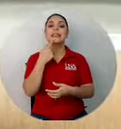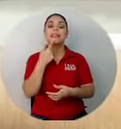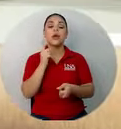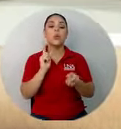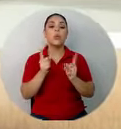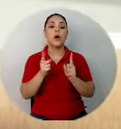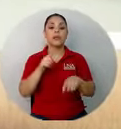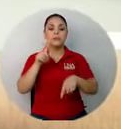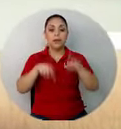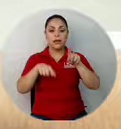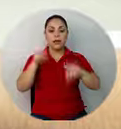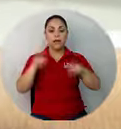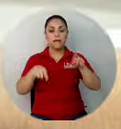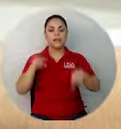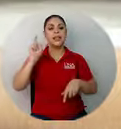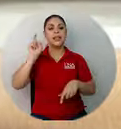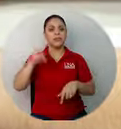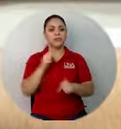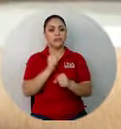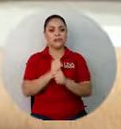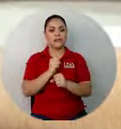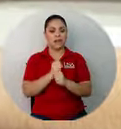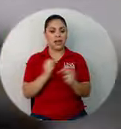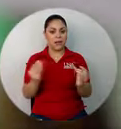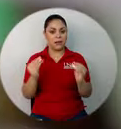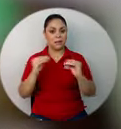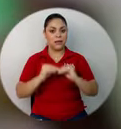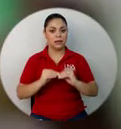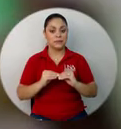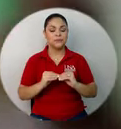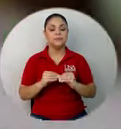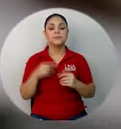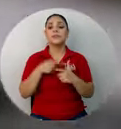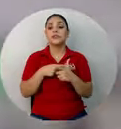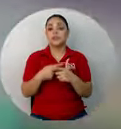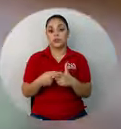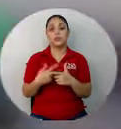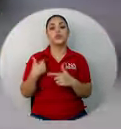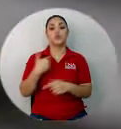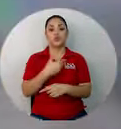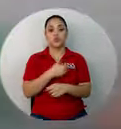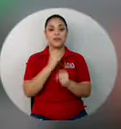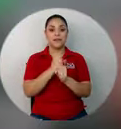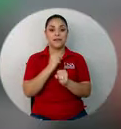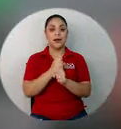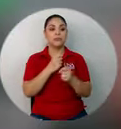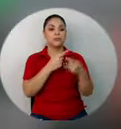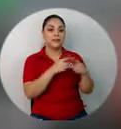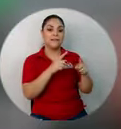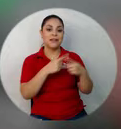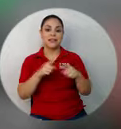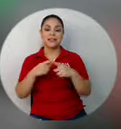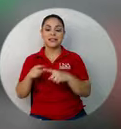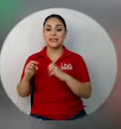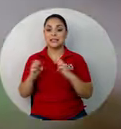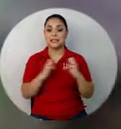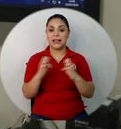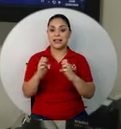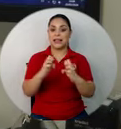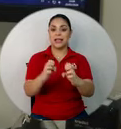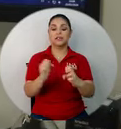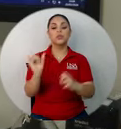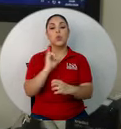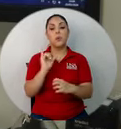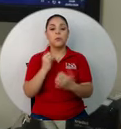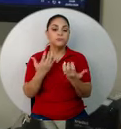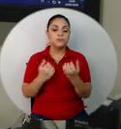qué variables debemos trabajar más. Entonces, a partir de ello, ¿verdad?, trabajamos varias estrategias en cuanto